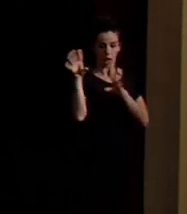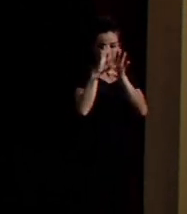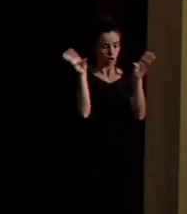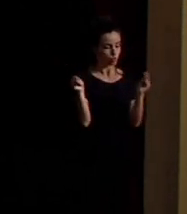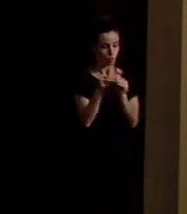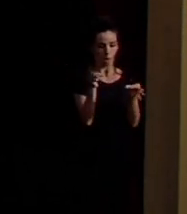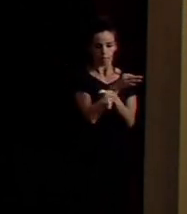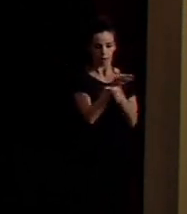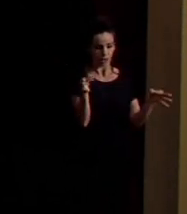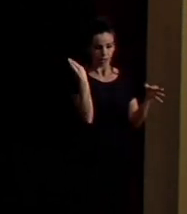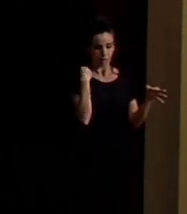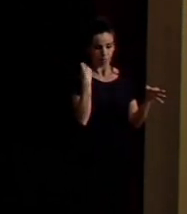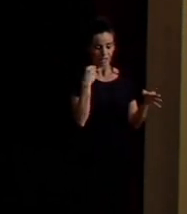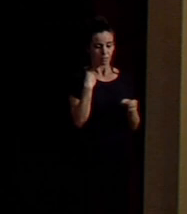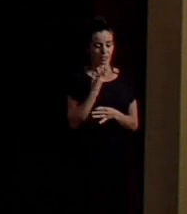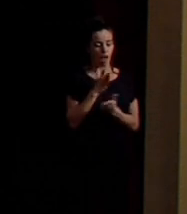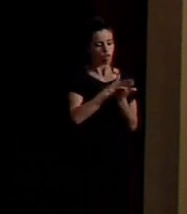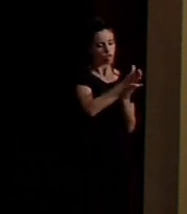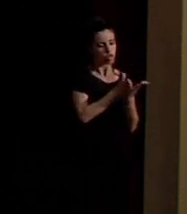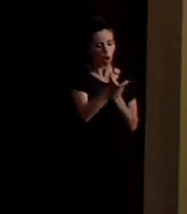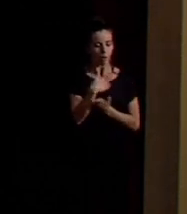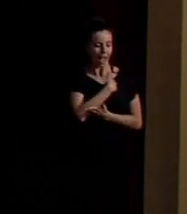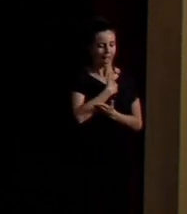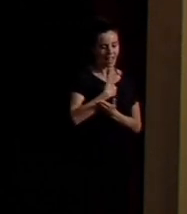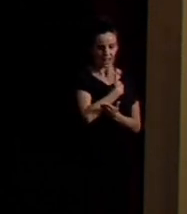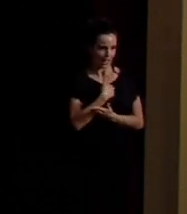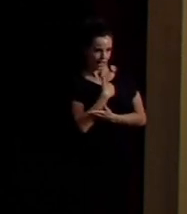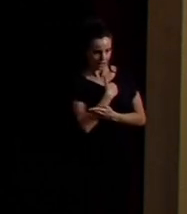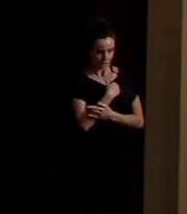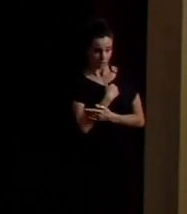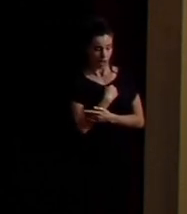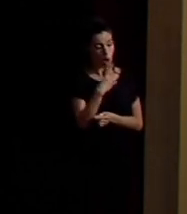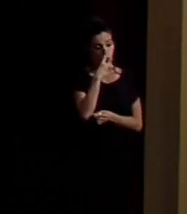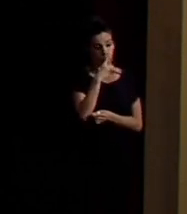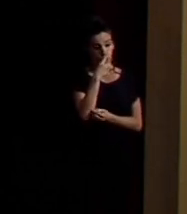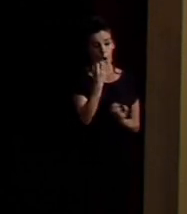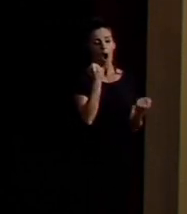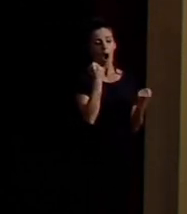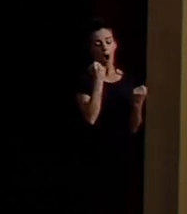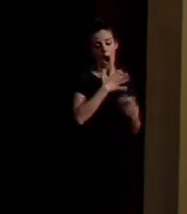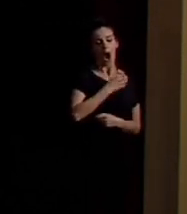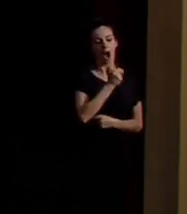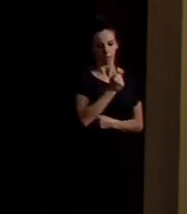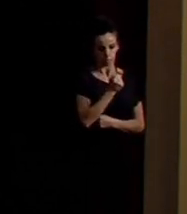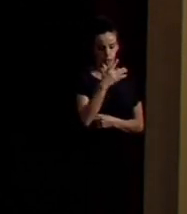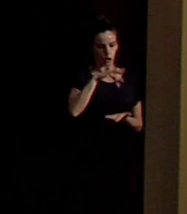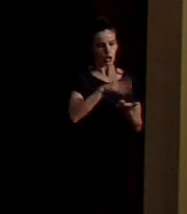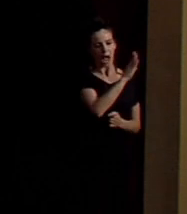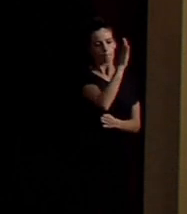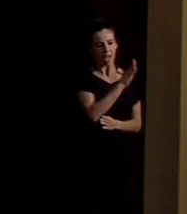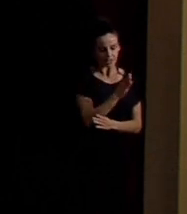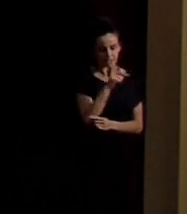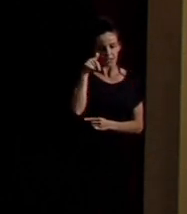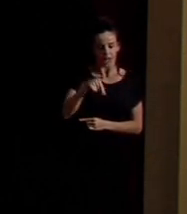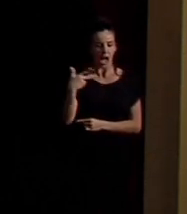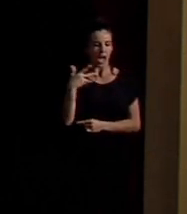la perfección ese doble eje asimétrico, ¿no? El puto amo, que en este caso, bueno, es Messi, y esa Shakira es de todos, ¿no? La